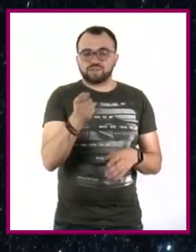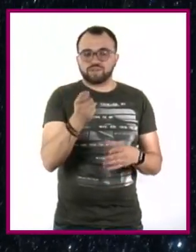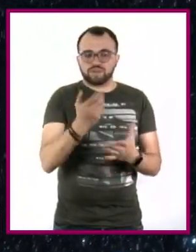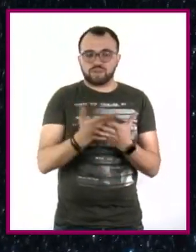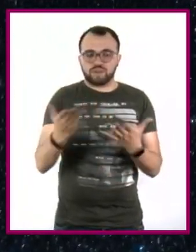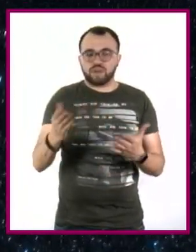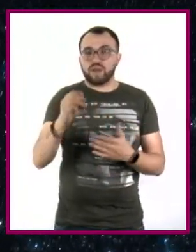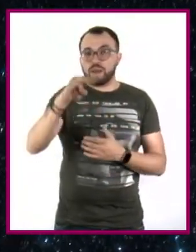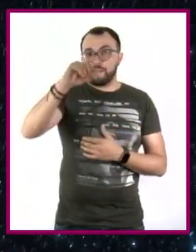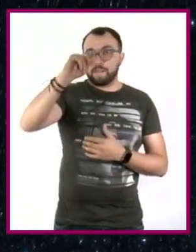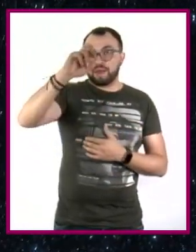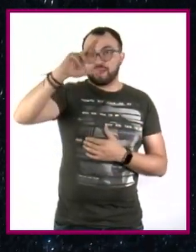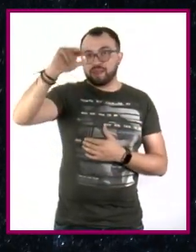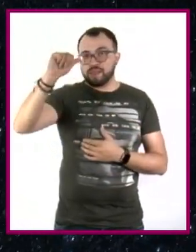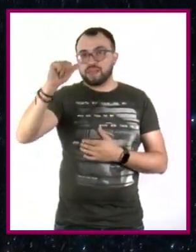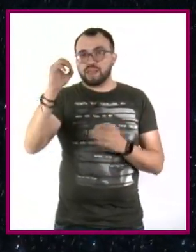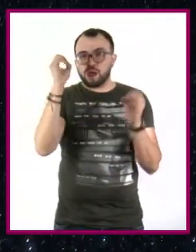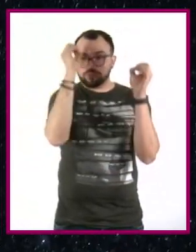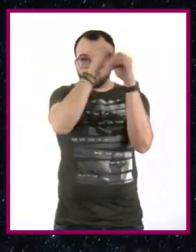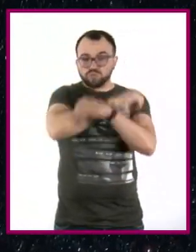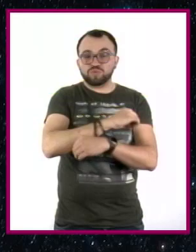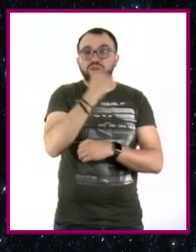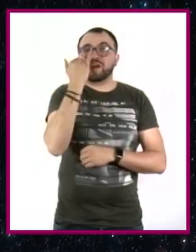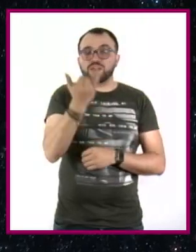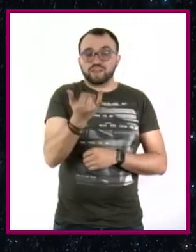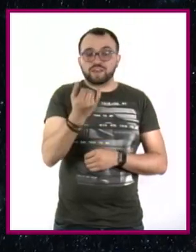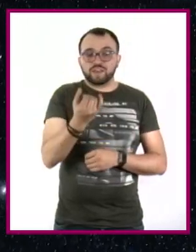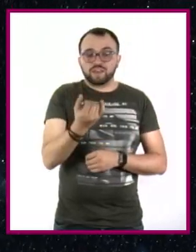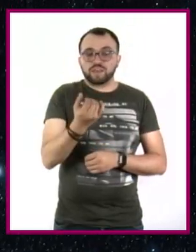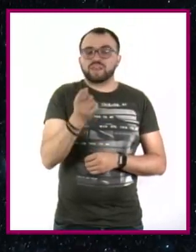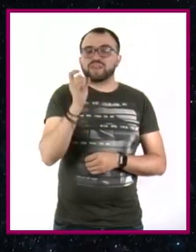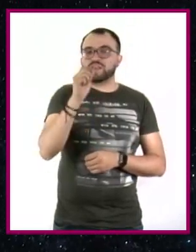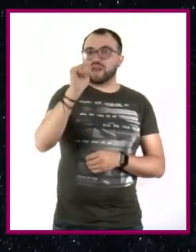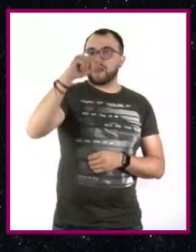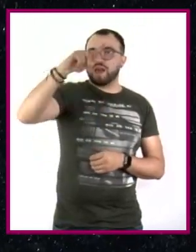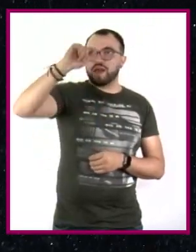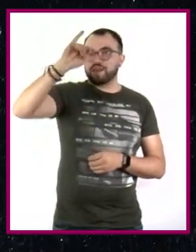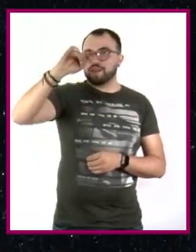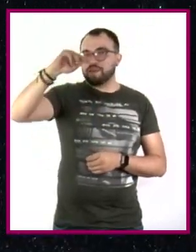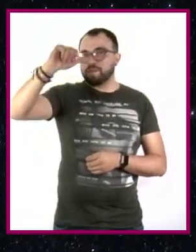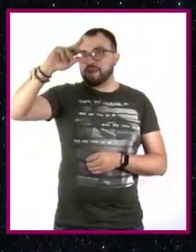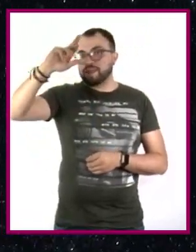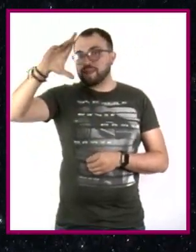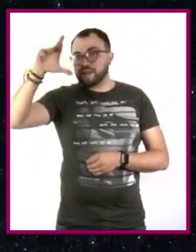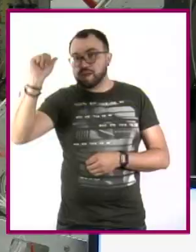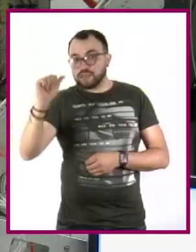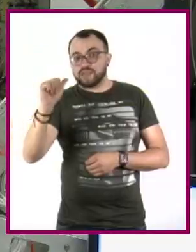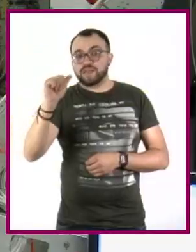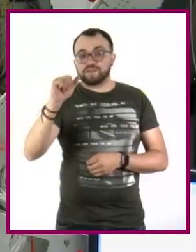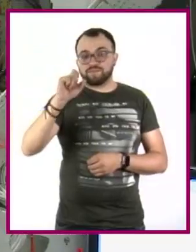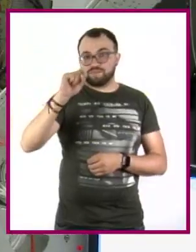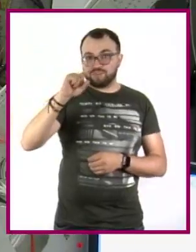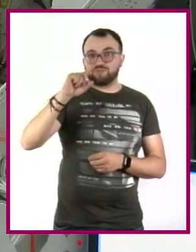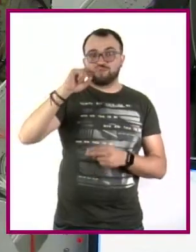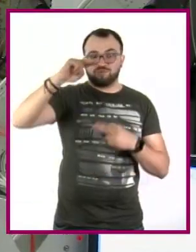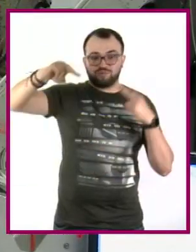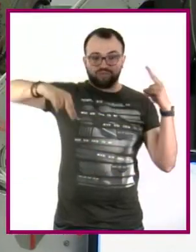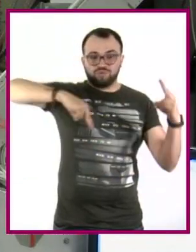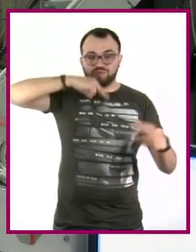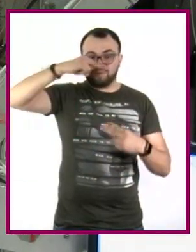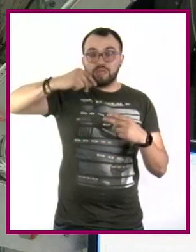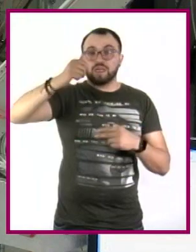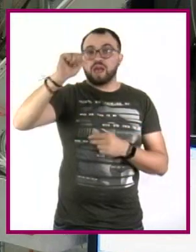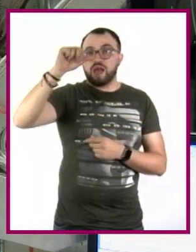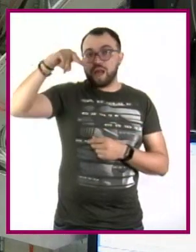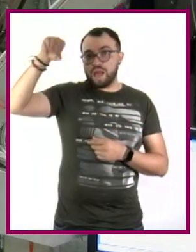la materia oscura y la cantidad de antimateria en el universo. El AMS-02 cuenta